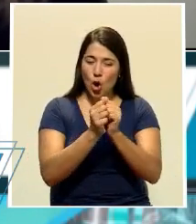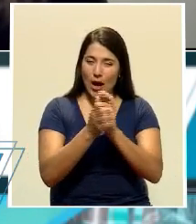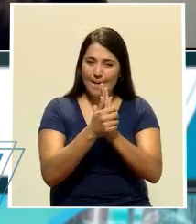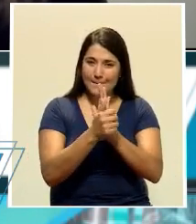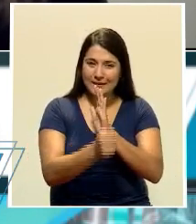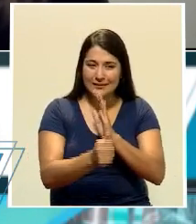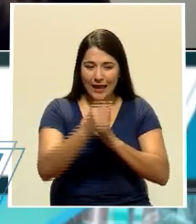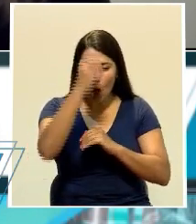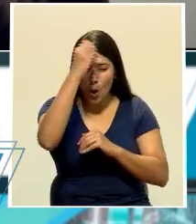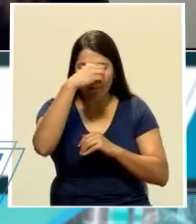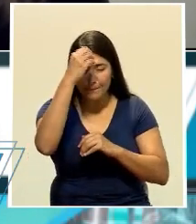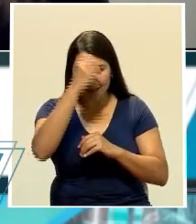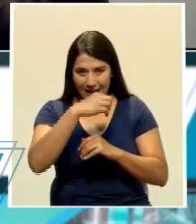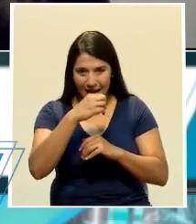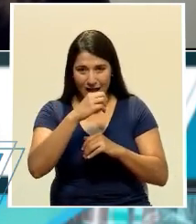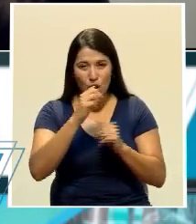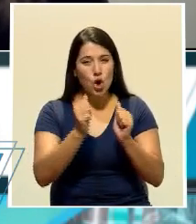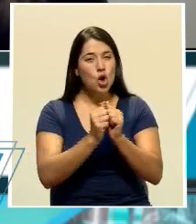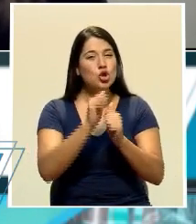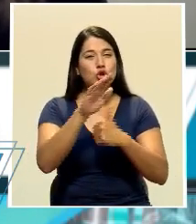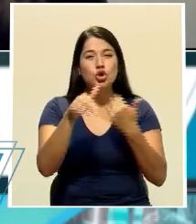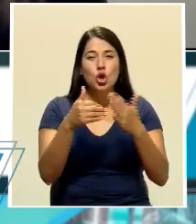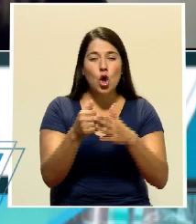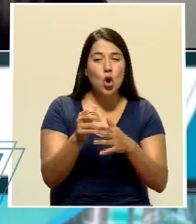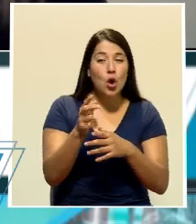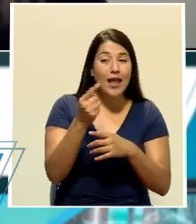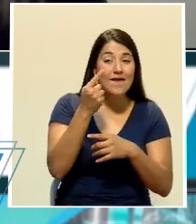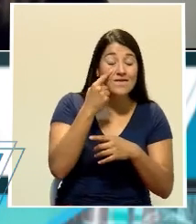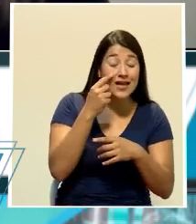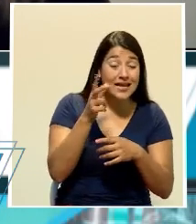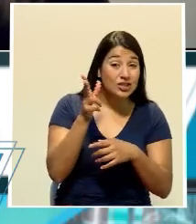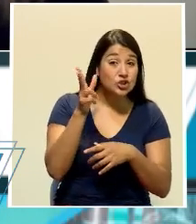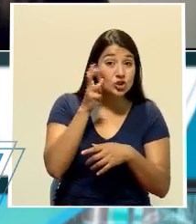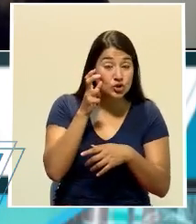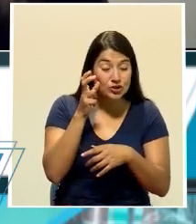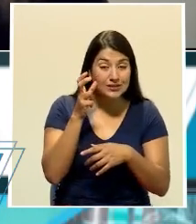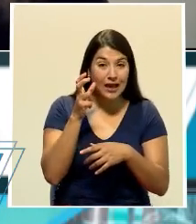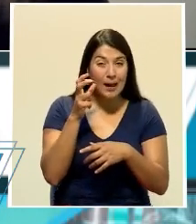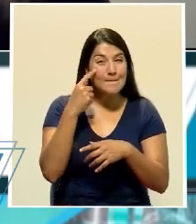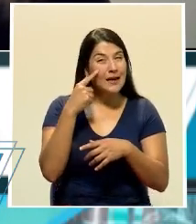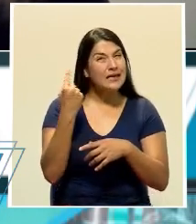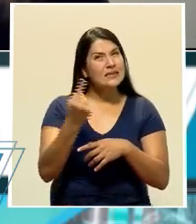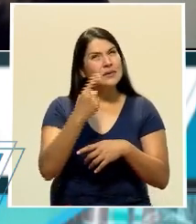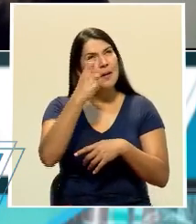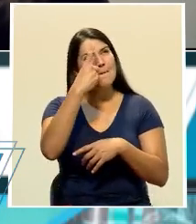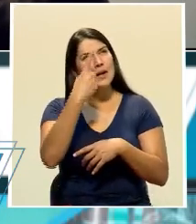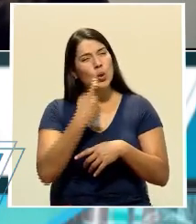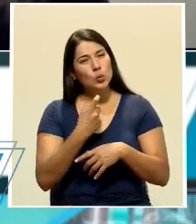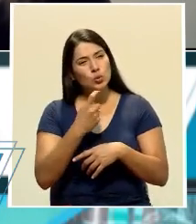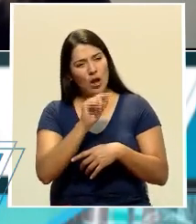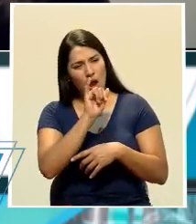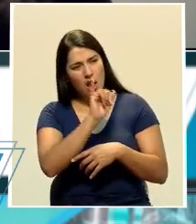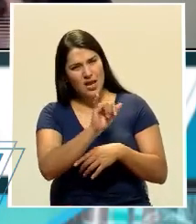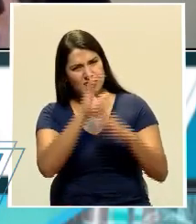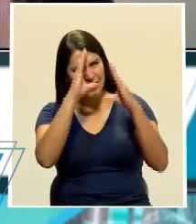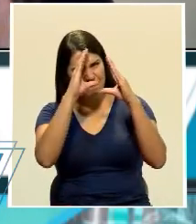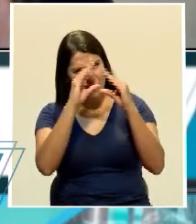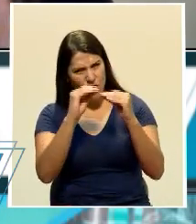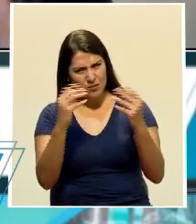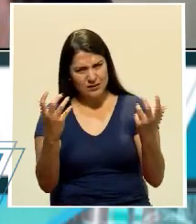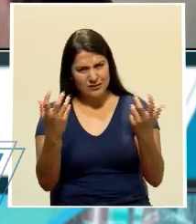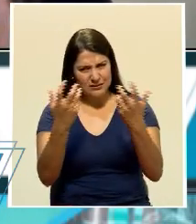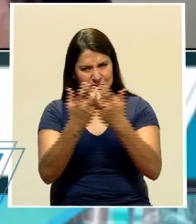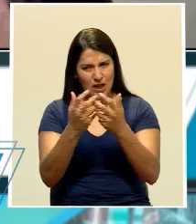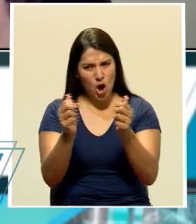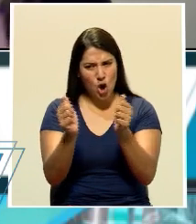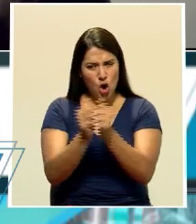que ven, para que se pregunten muchas veces si esto es acorde con la vida que